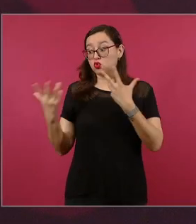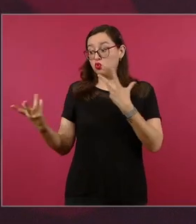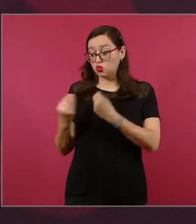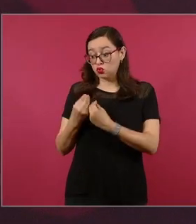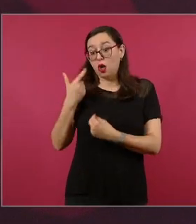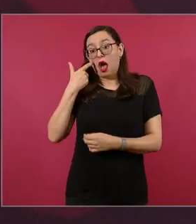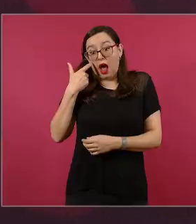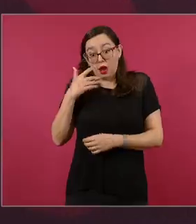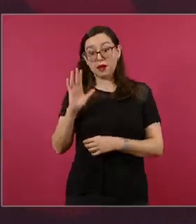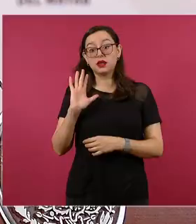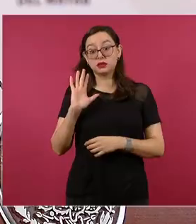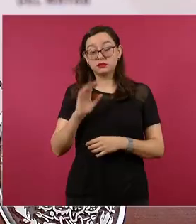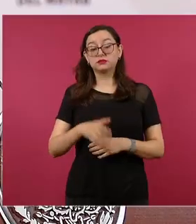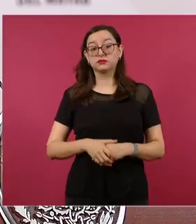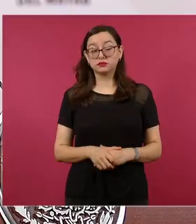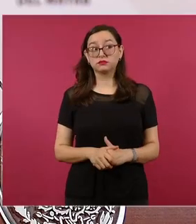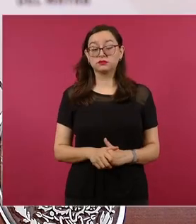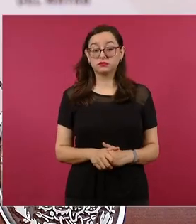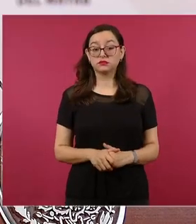Pues para